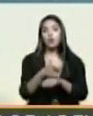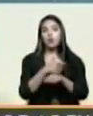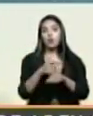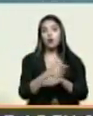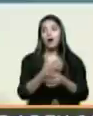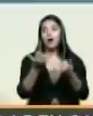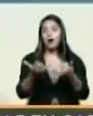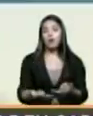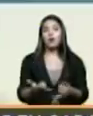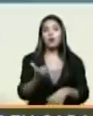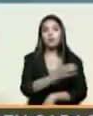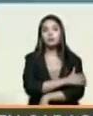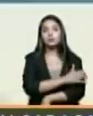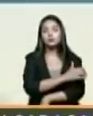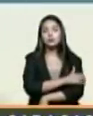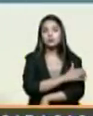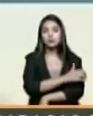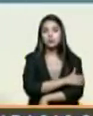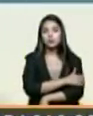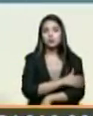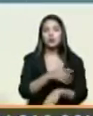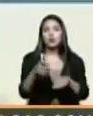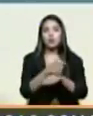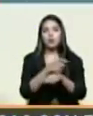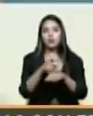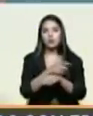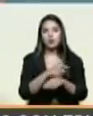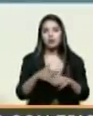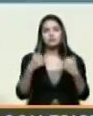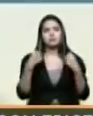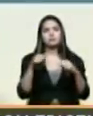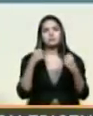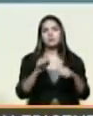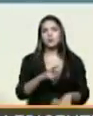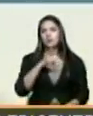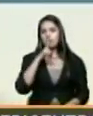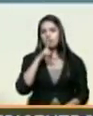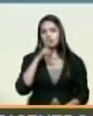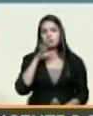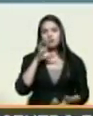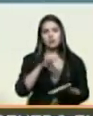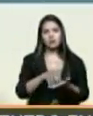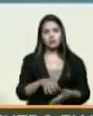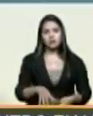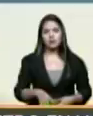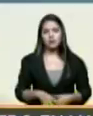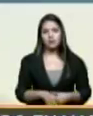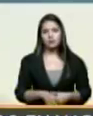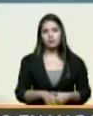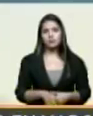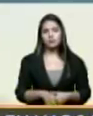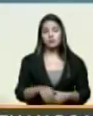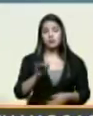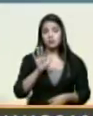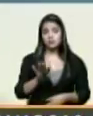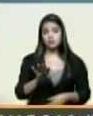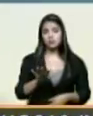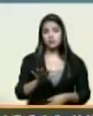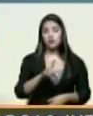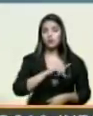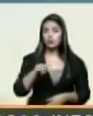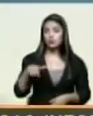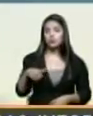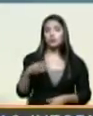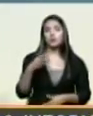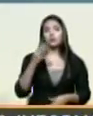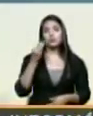hoy derecha transnacional era gobierno y ejercía el terrorismo de Estado. Eso fue lo que nosotros